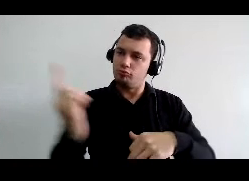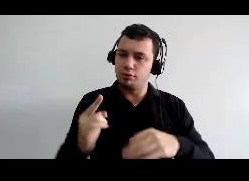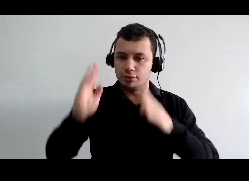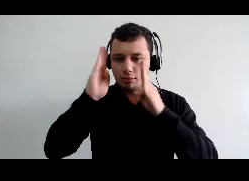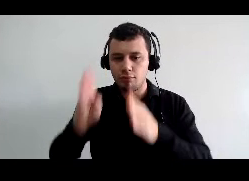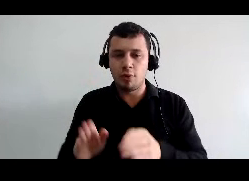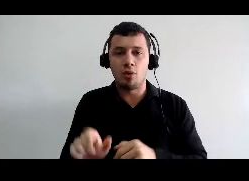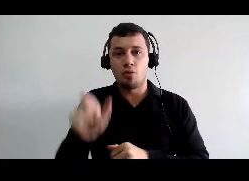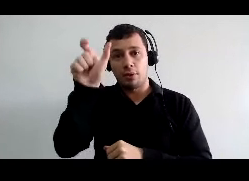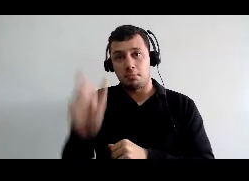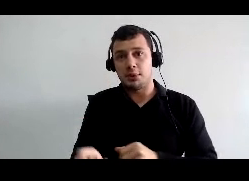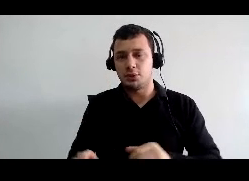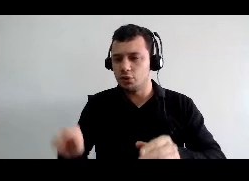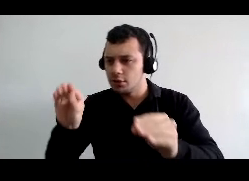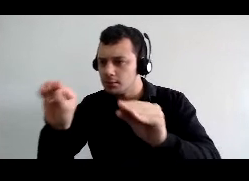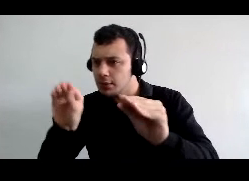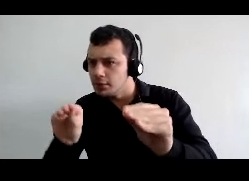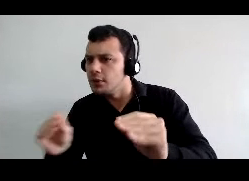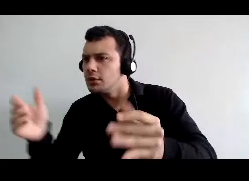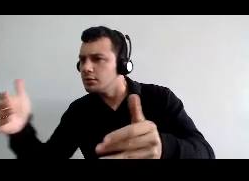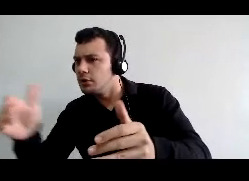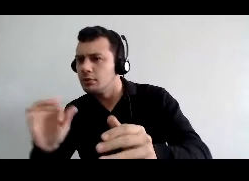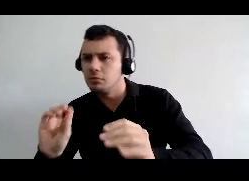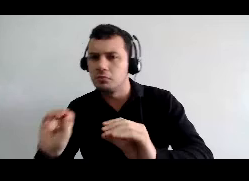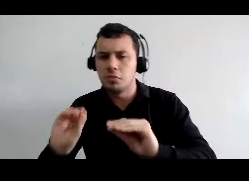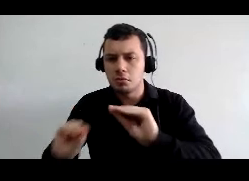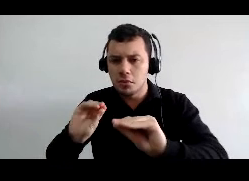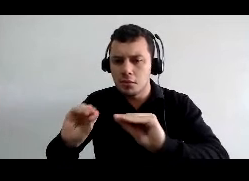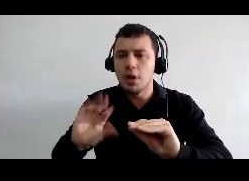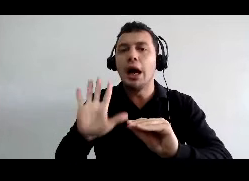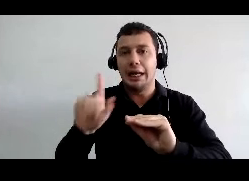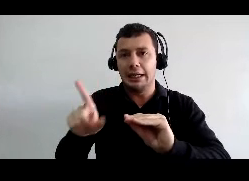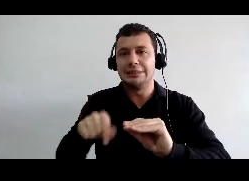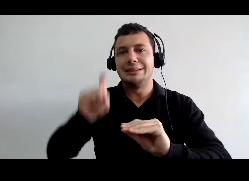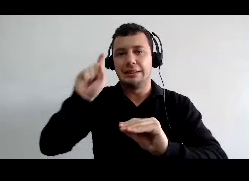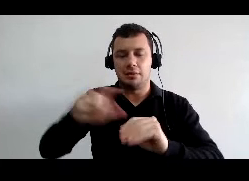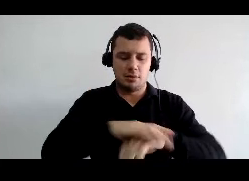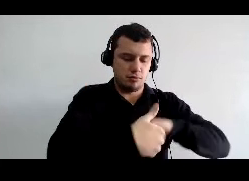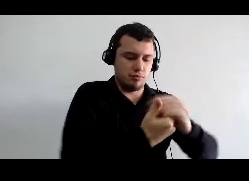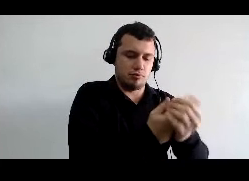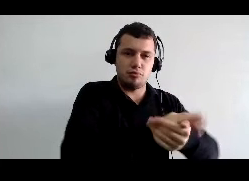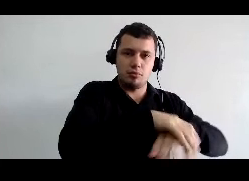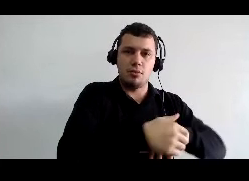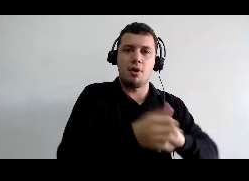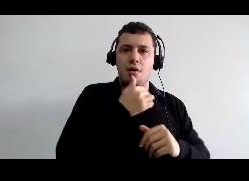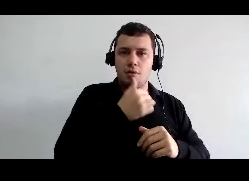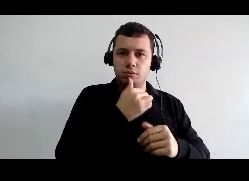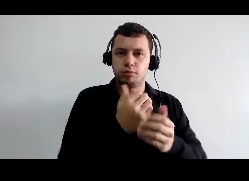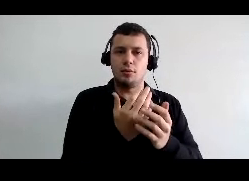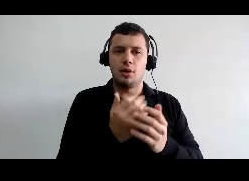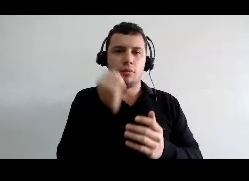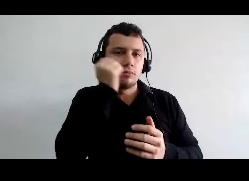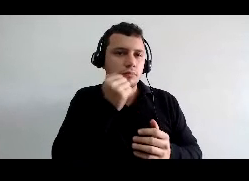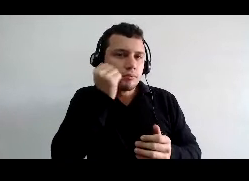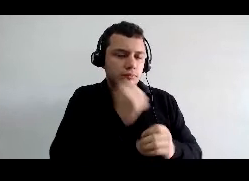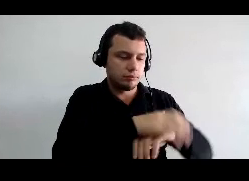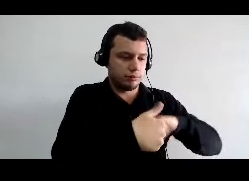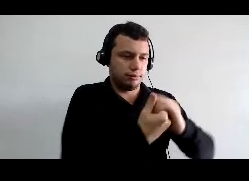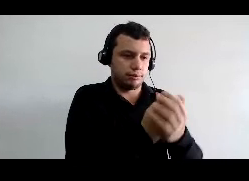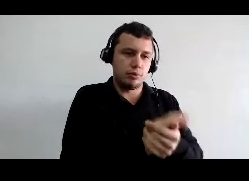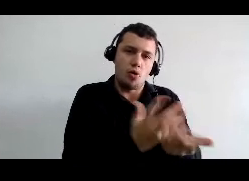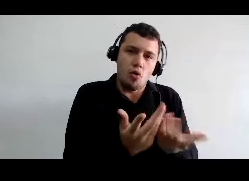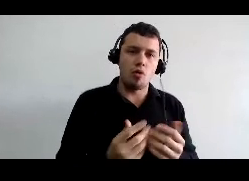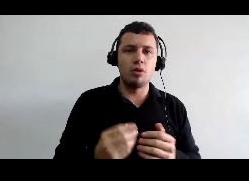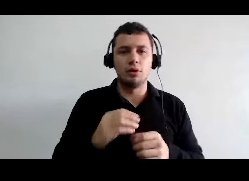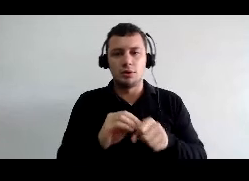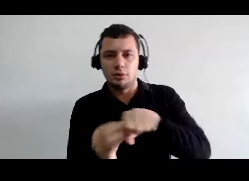un paciente, me lave las manos con agua de jabón o use solución hidroalcohólica. Debe ser frecuente y va a